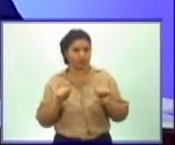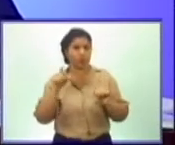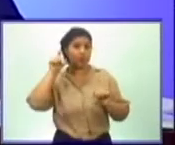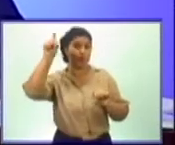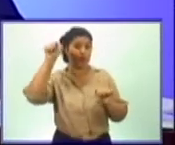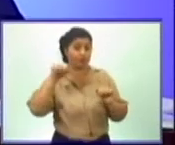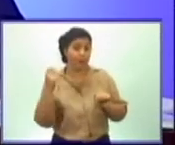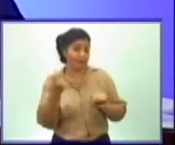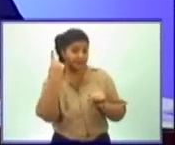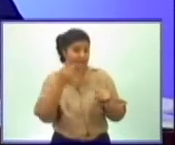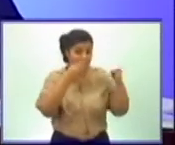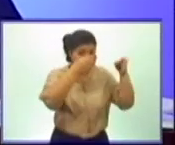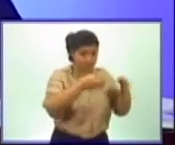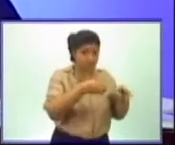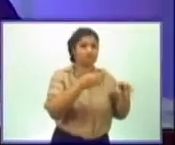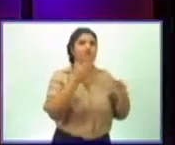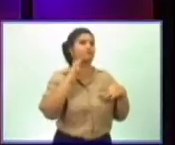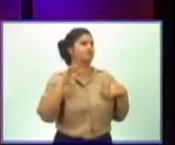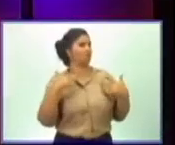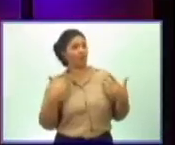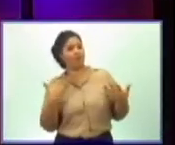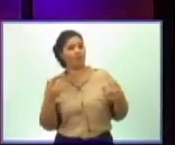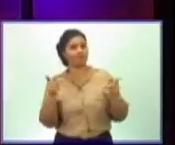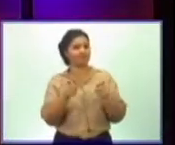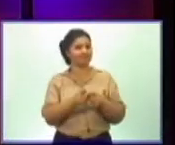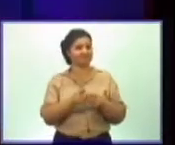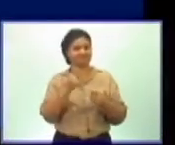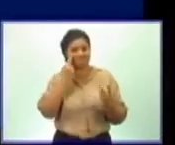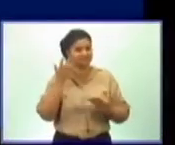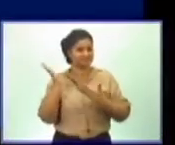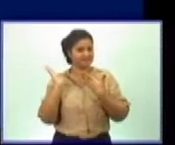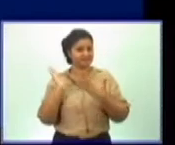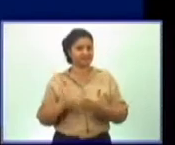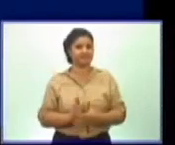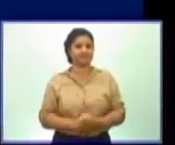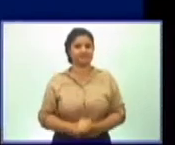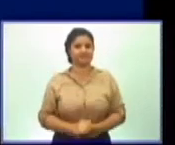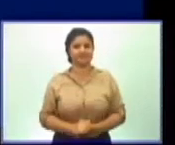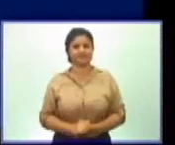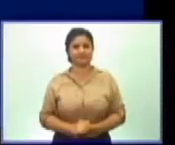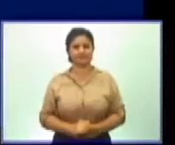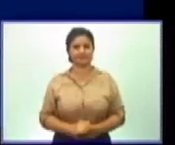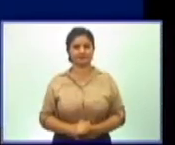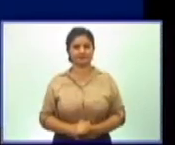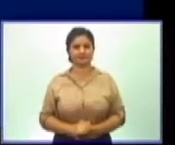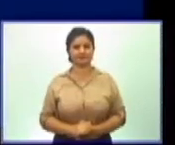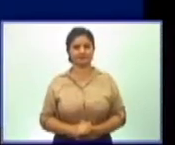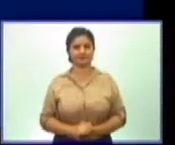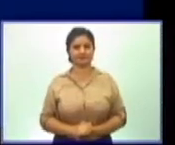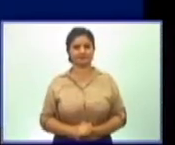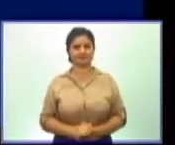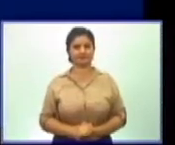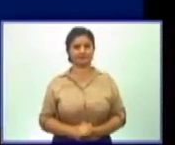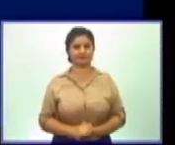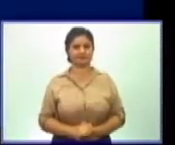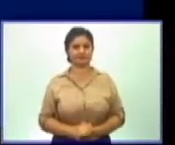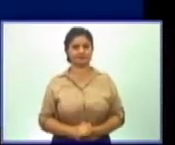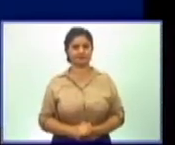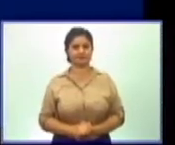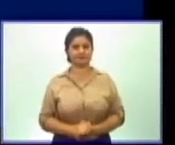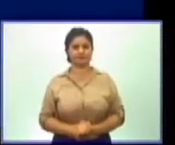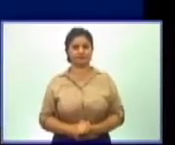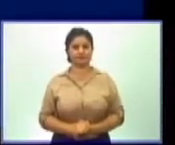esta escena primera del primer acto. Observen en pantalla. La sintaxis dramática de este primer